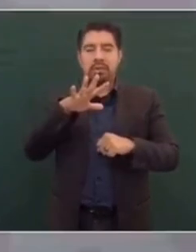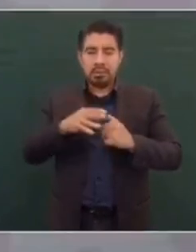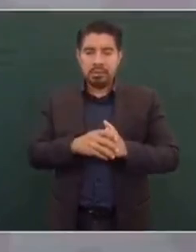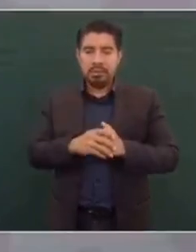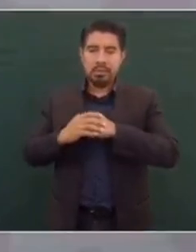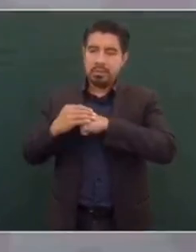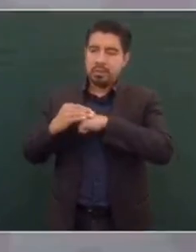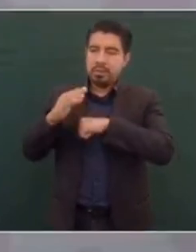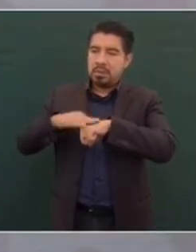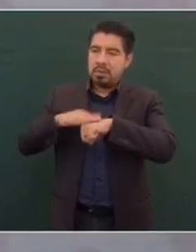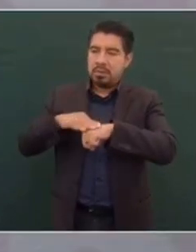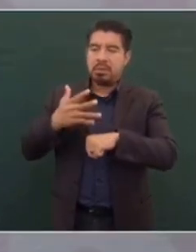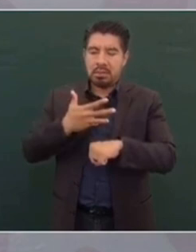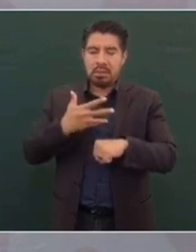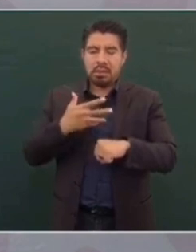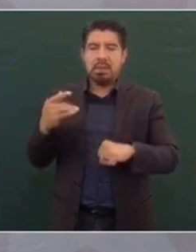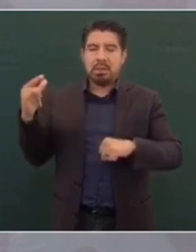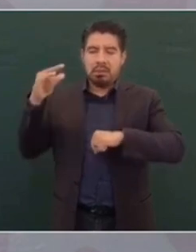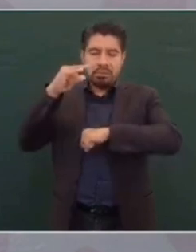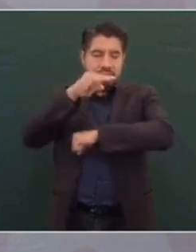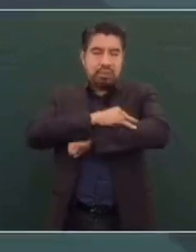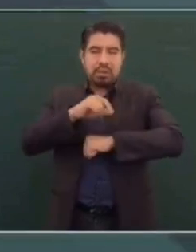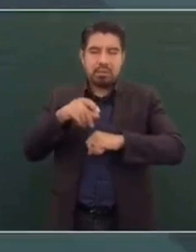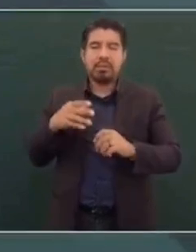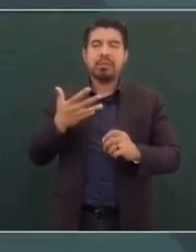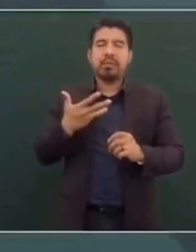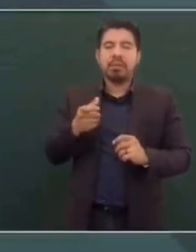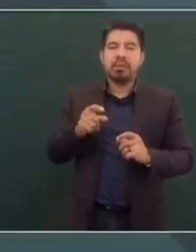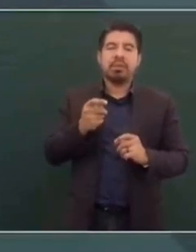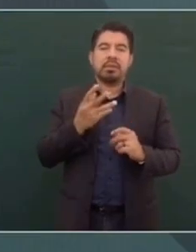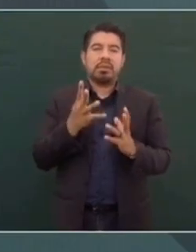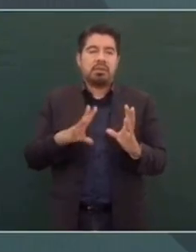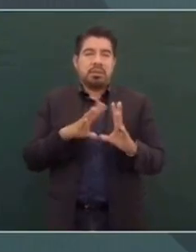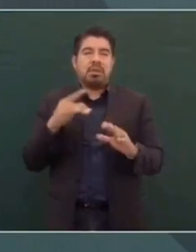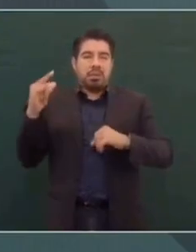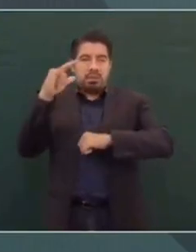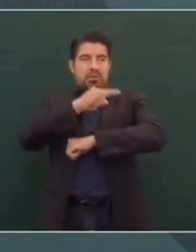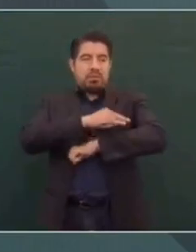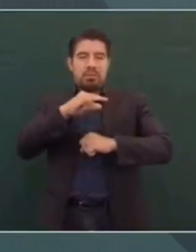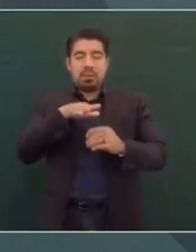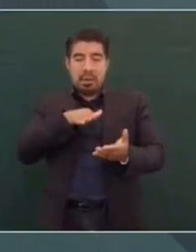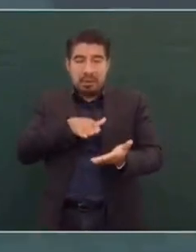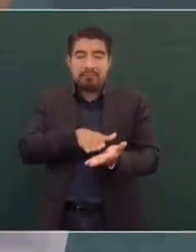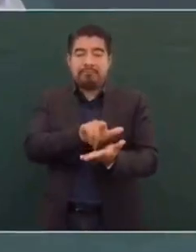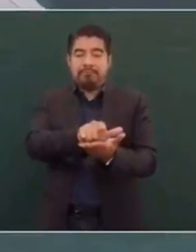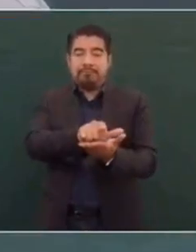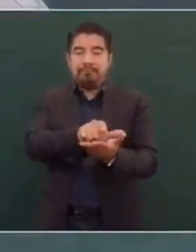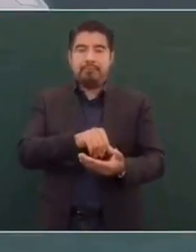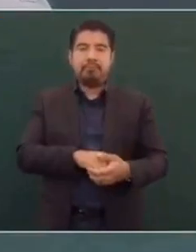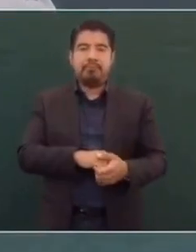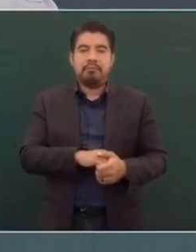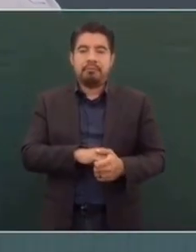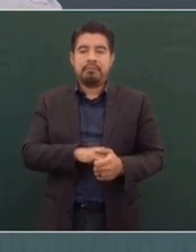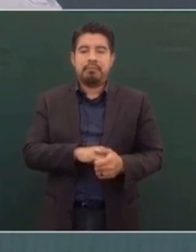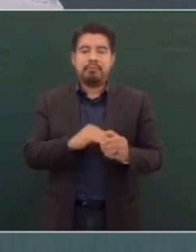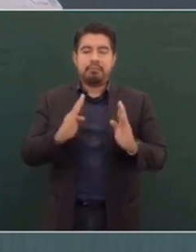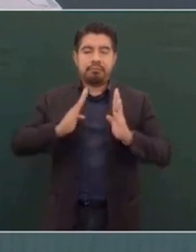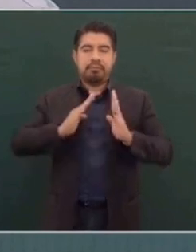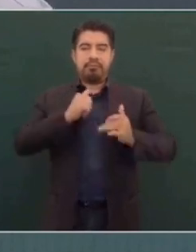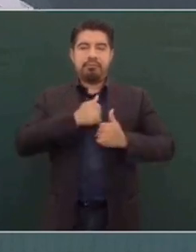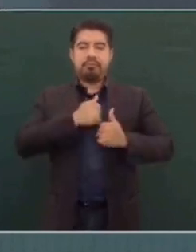se detectan las pistas, se le da seguimiento a las aeronaves, aterrizan y tiene que llegar el